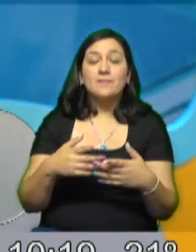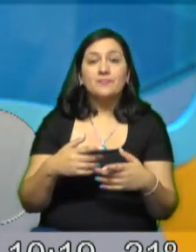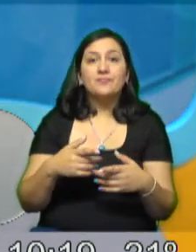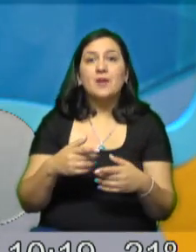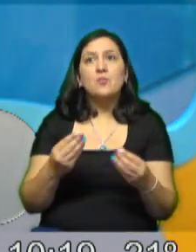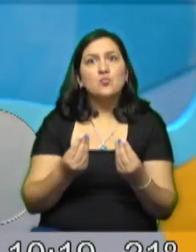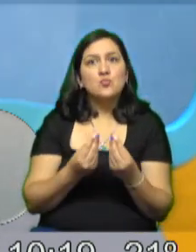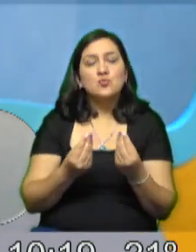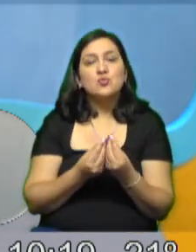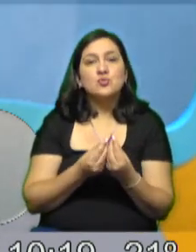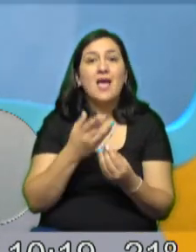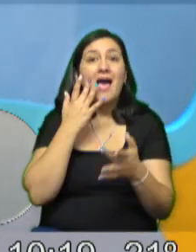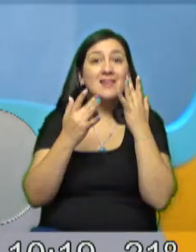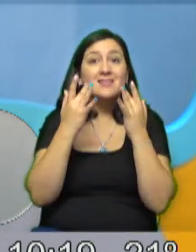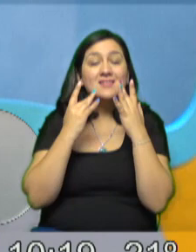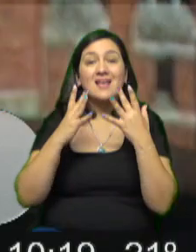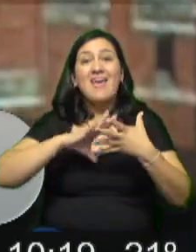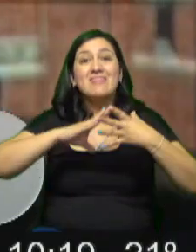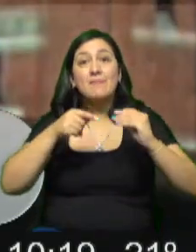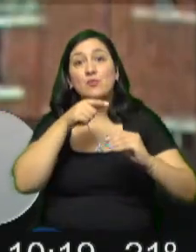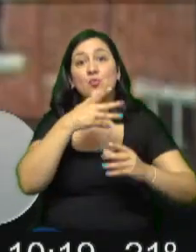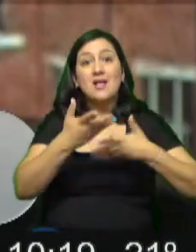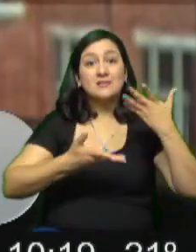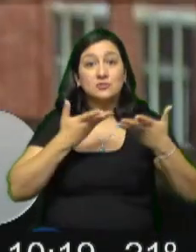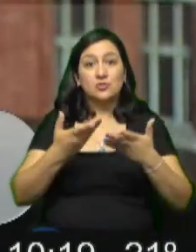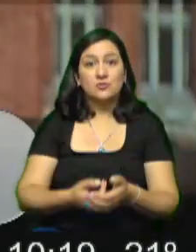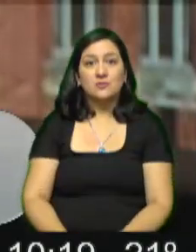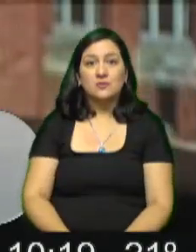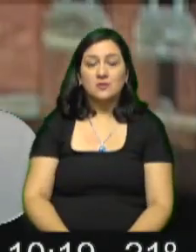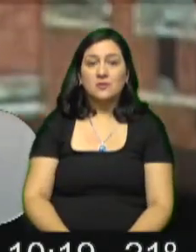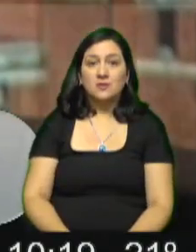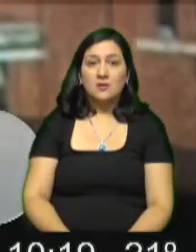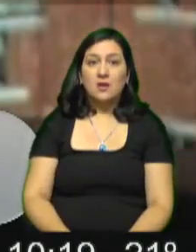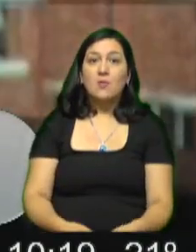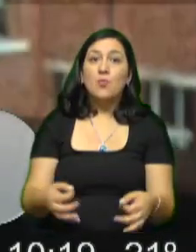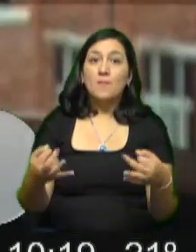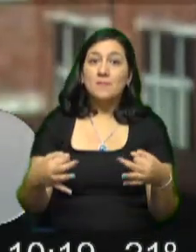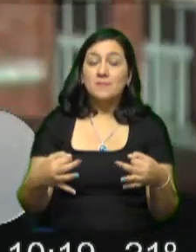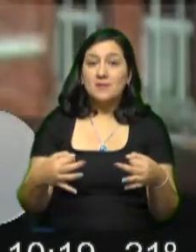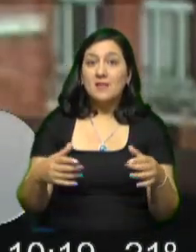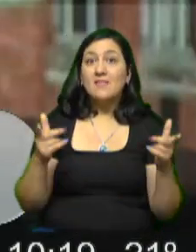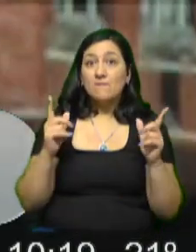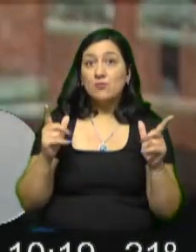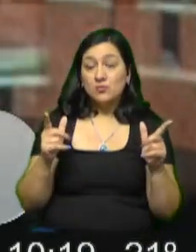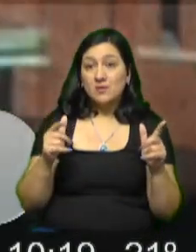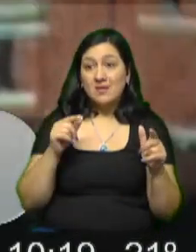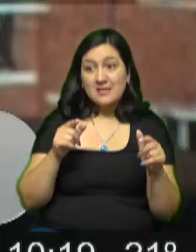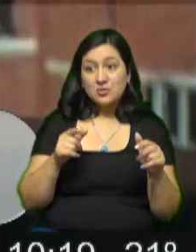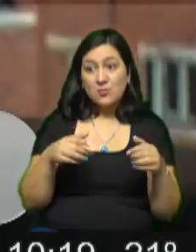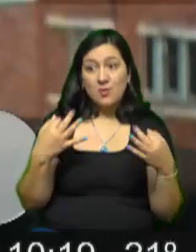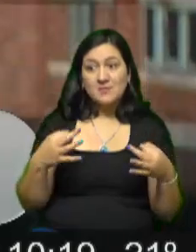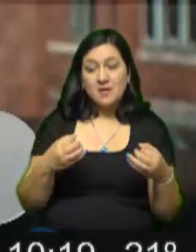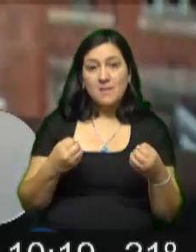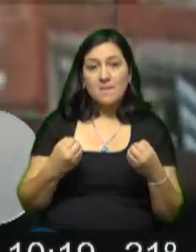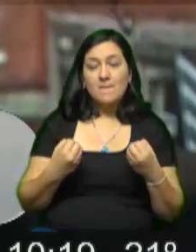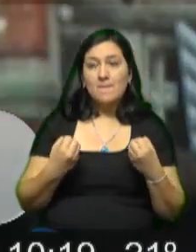versionan tus canciones. Bueno, eso te quería decir. Es muy particular, el disfrute que yo tengo de eso es muy especial, porque